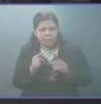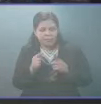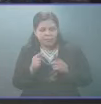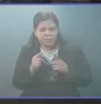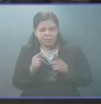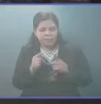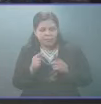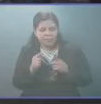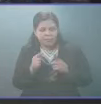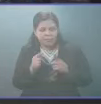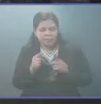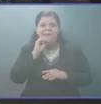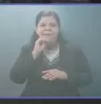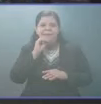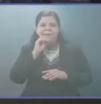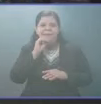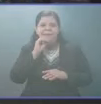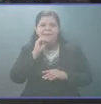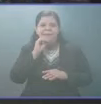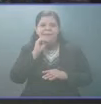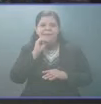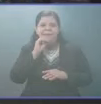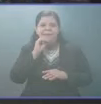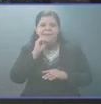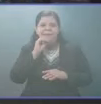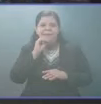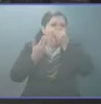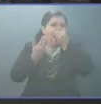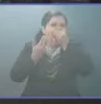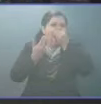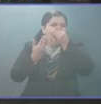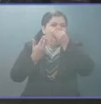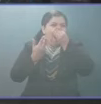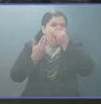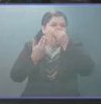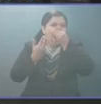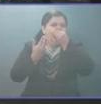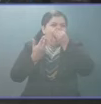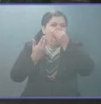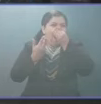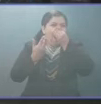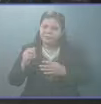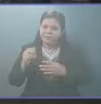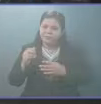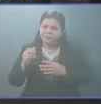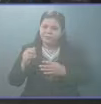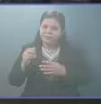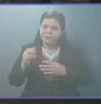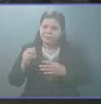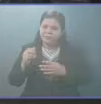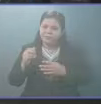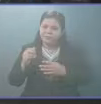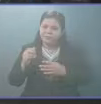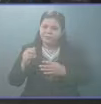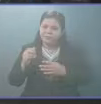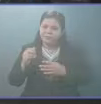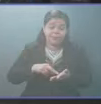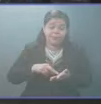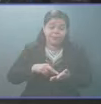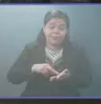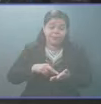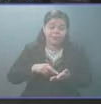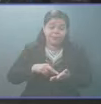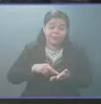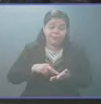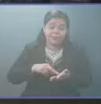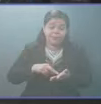leía de que los adultos mayores en el hogar jardín de los abuelitos reciben fisioterapia, terapia ocupacional y recreativa, tratamientos